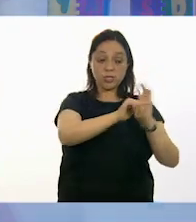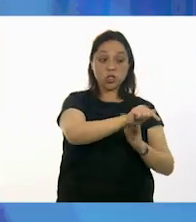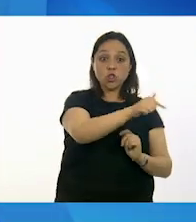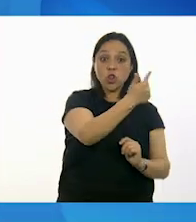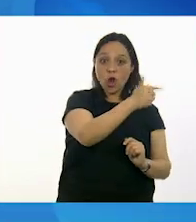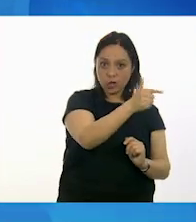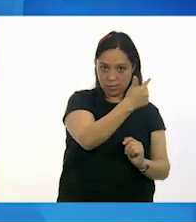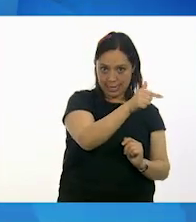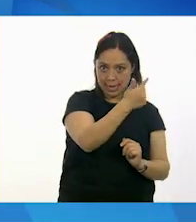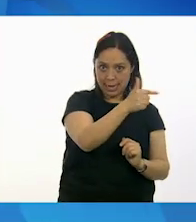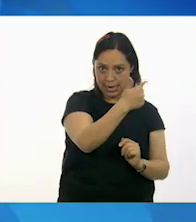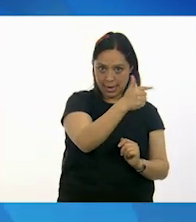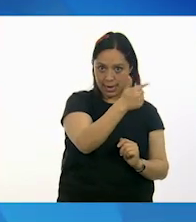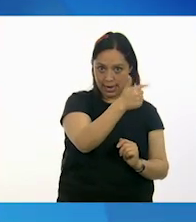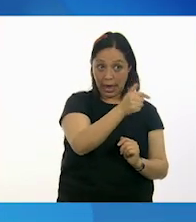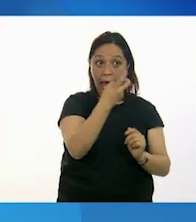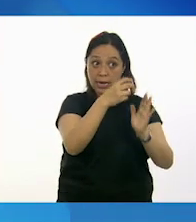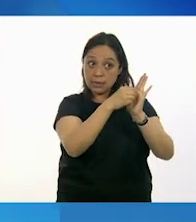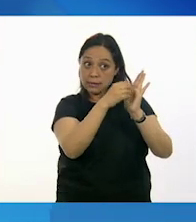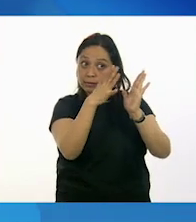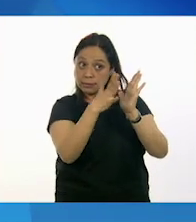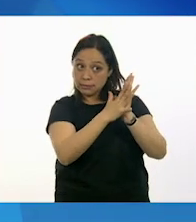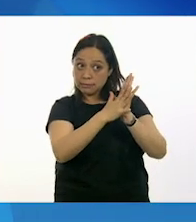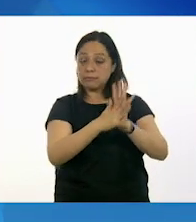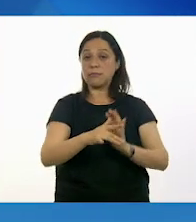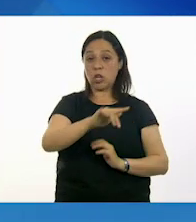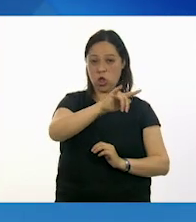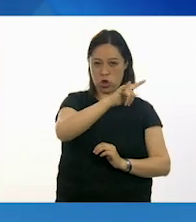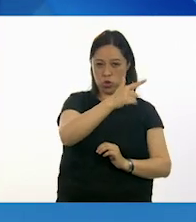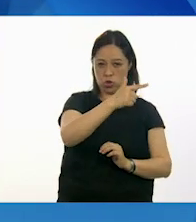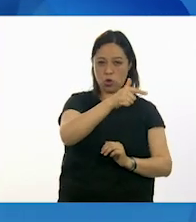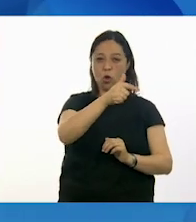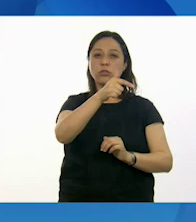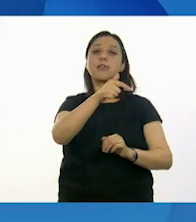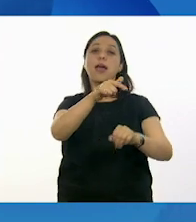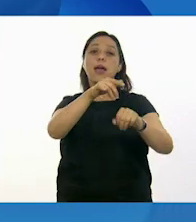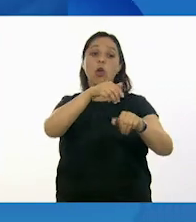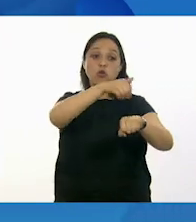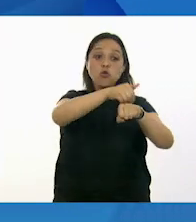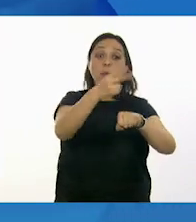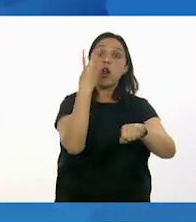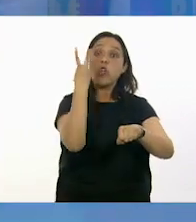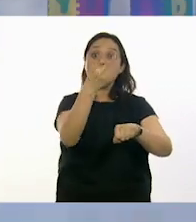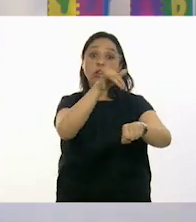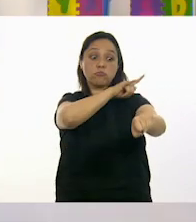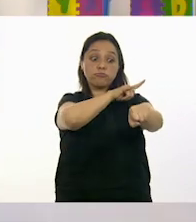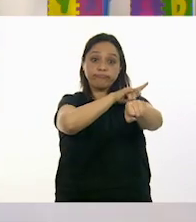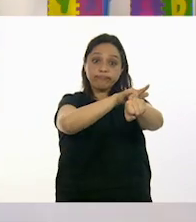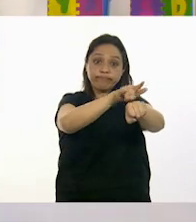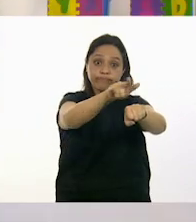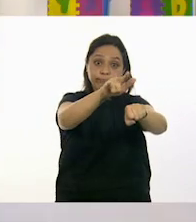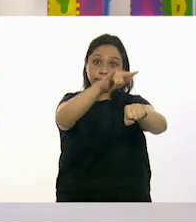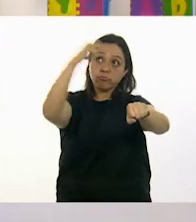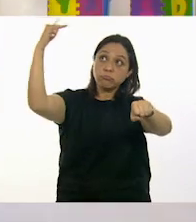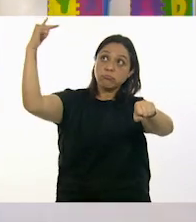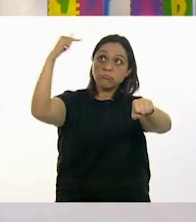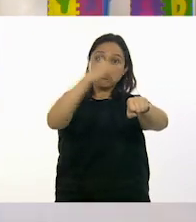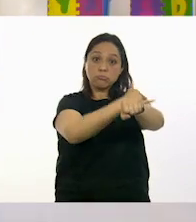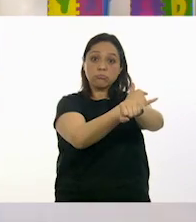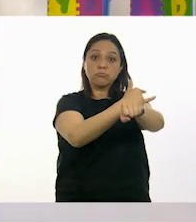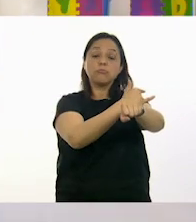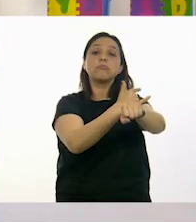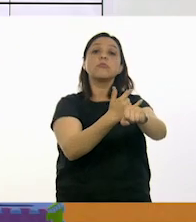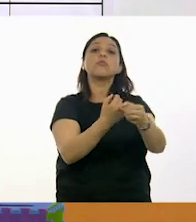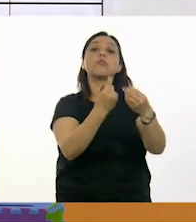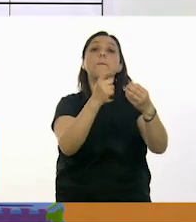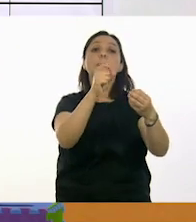En las 12 horas, aquí dice, a las 12 horas en la pista 2 aterrizaron 20 aviones. ¿Qué pista